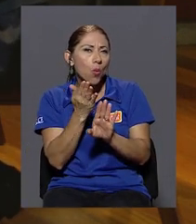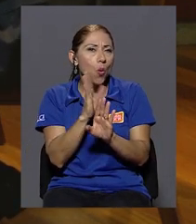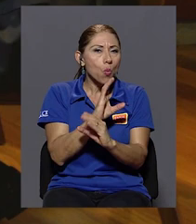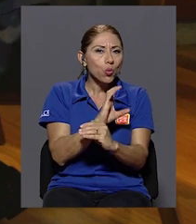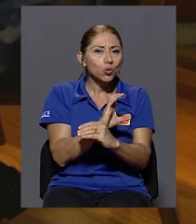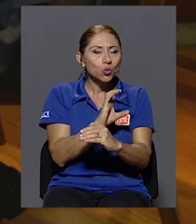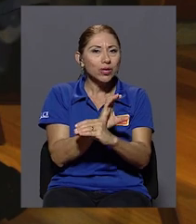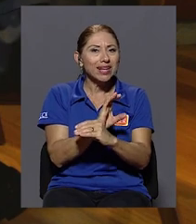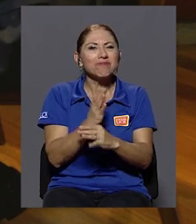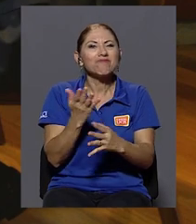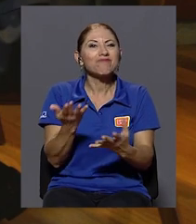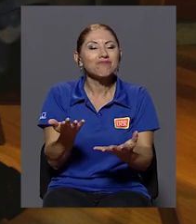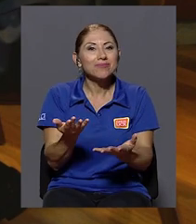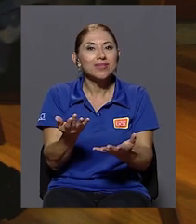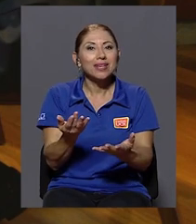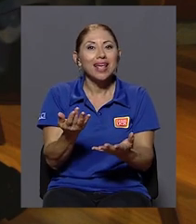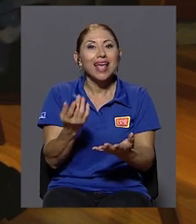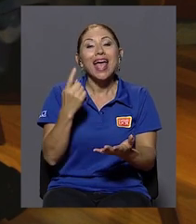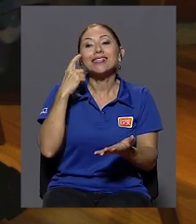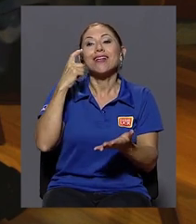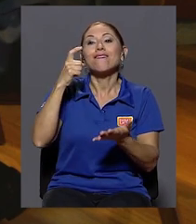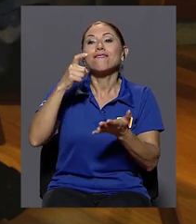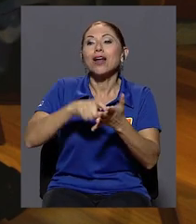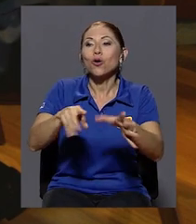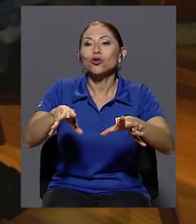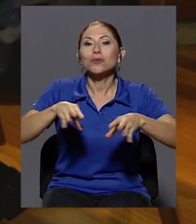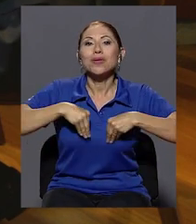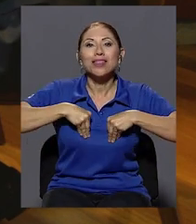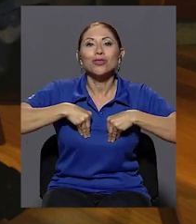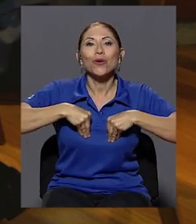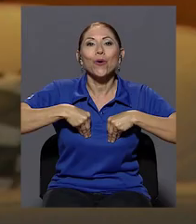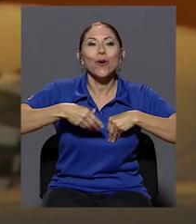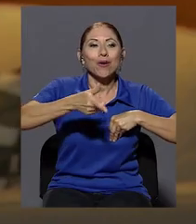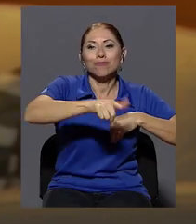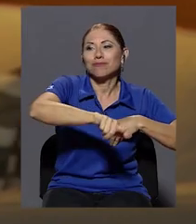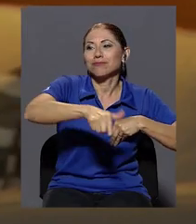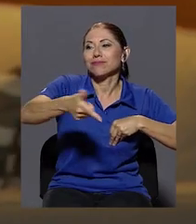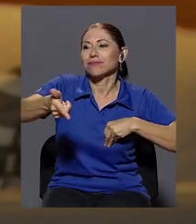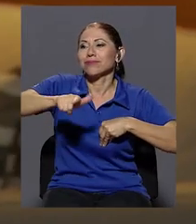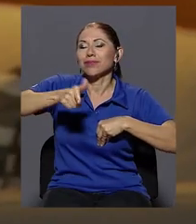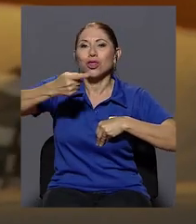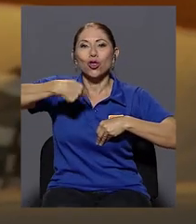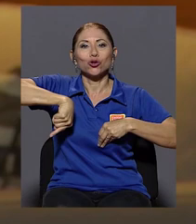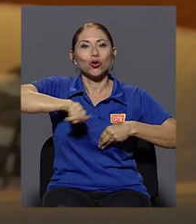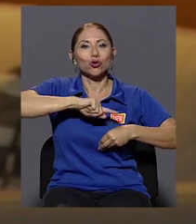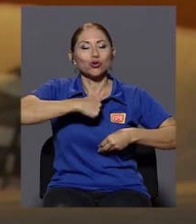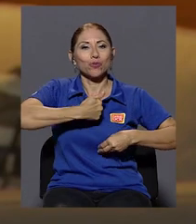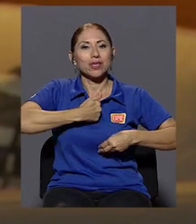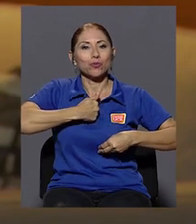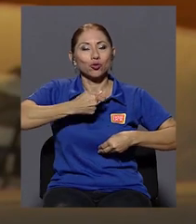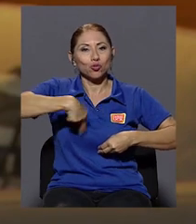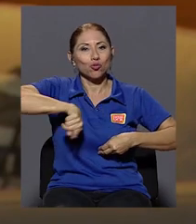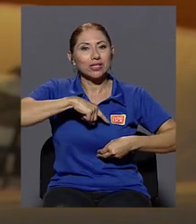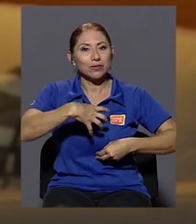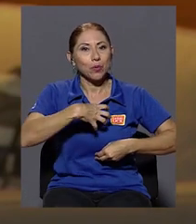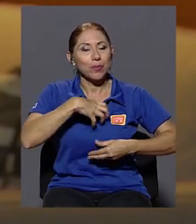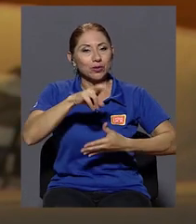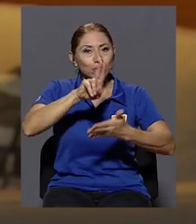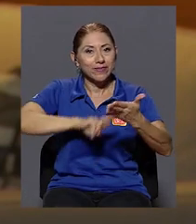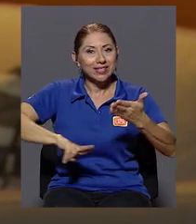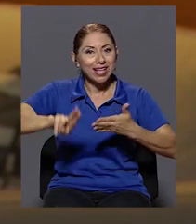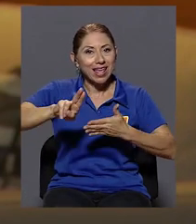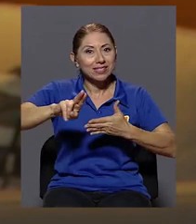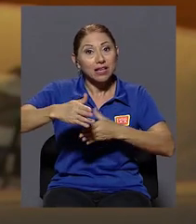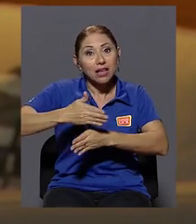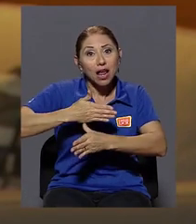es el reconocimiento entre nosotros mismos, entre nuestras propias universidades, que